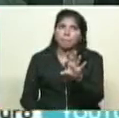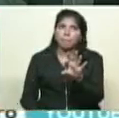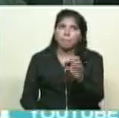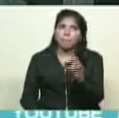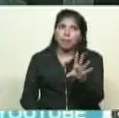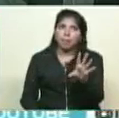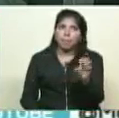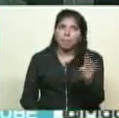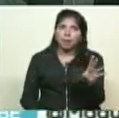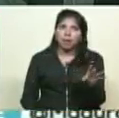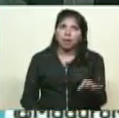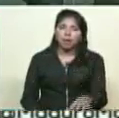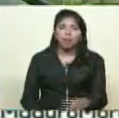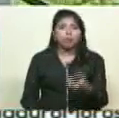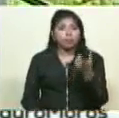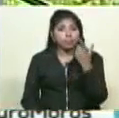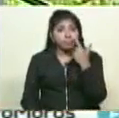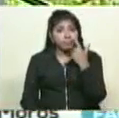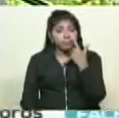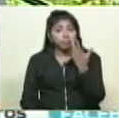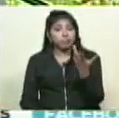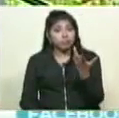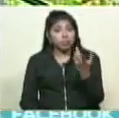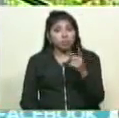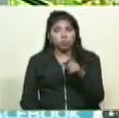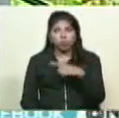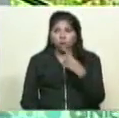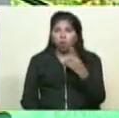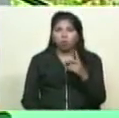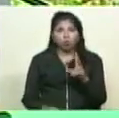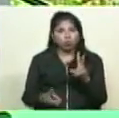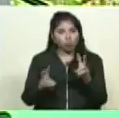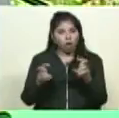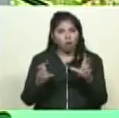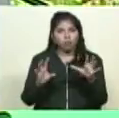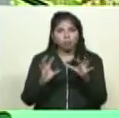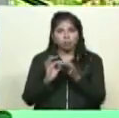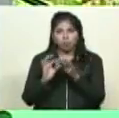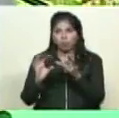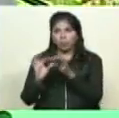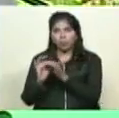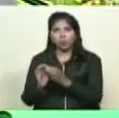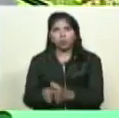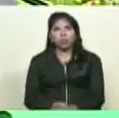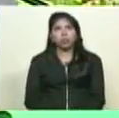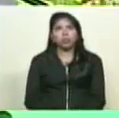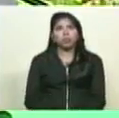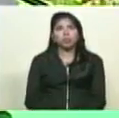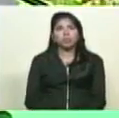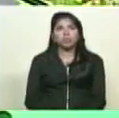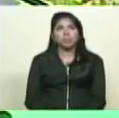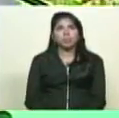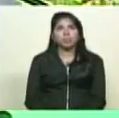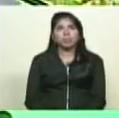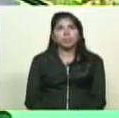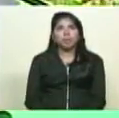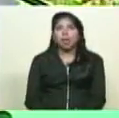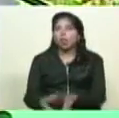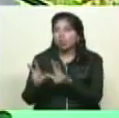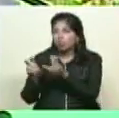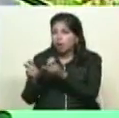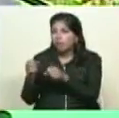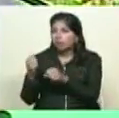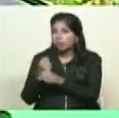Son los CLAP. ¿Se dan cuenta cómo vamos construyendo lo nuevo? Y a lo nuevo hay que dedicarle tiempo,